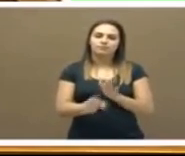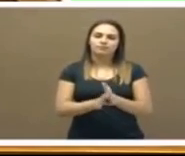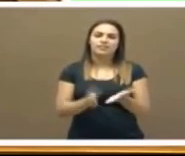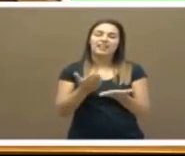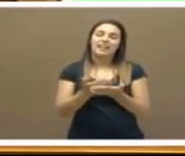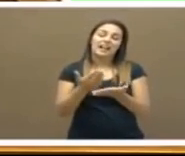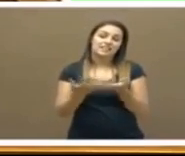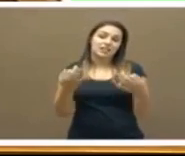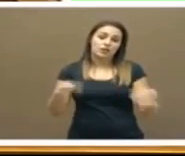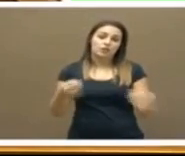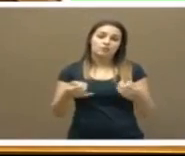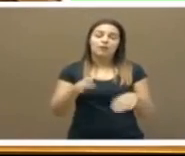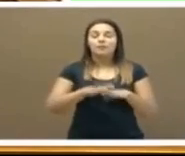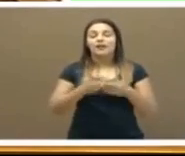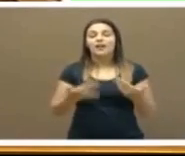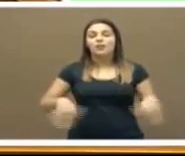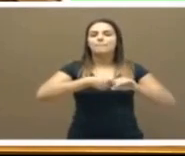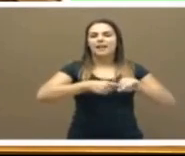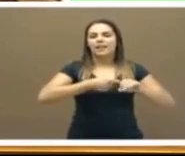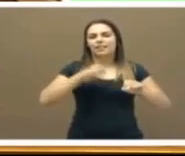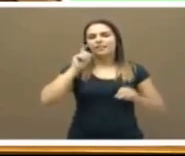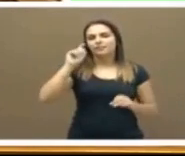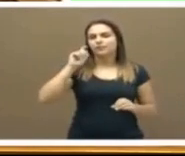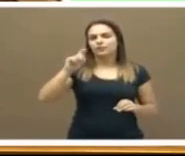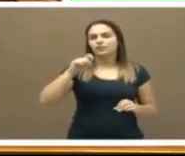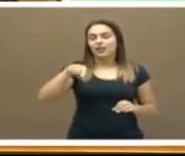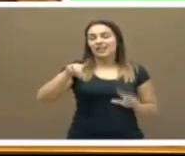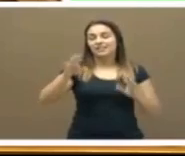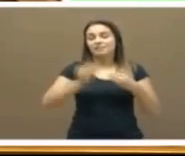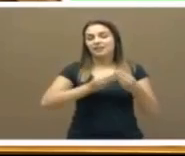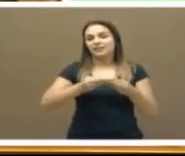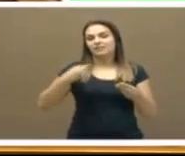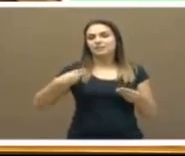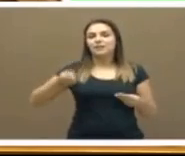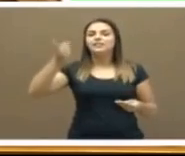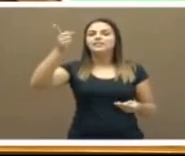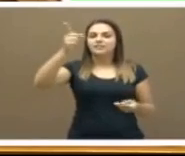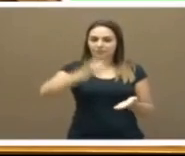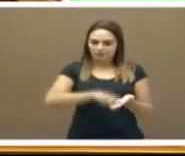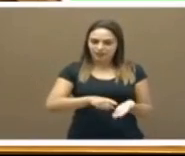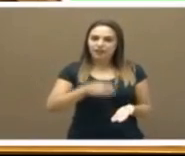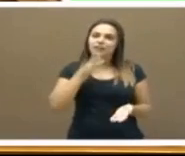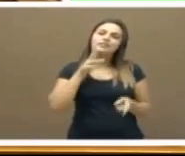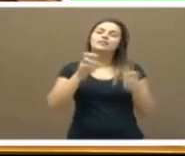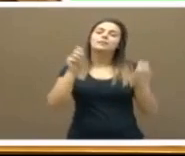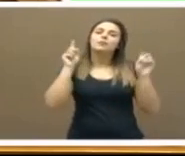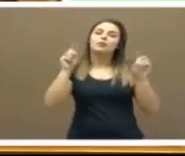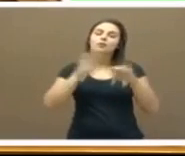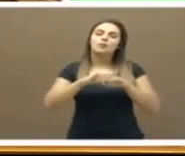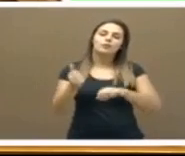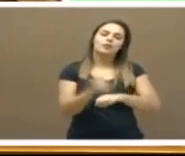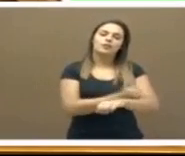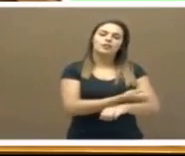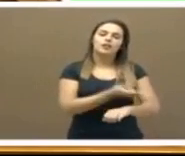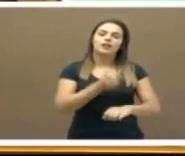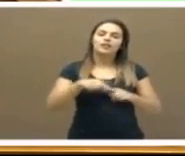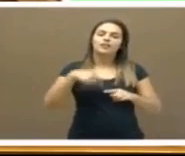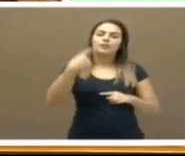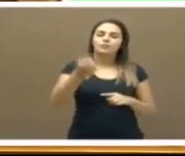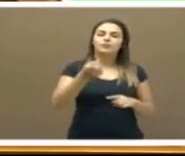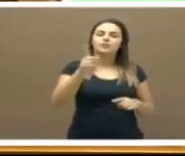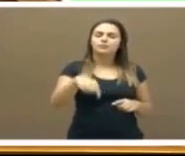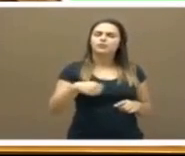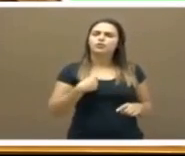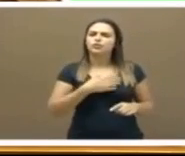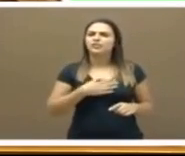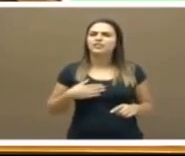clases en igualdad de condiciones. También recuperan materias como educación para la ciudadanía y apostará realmente